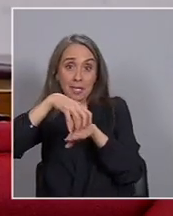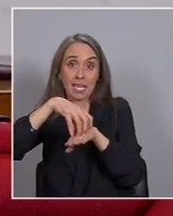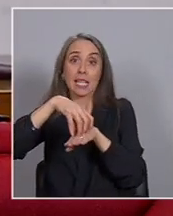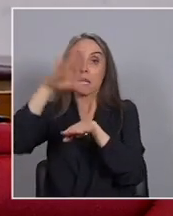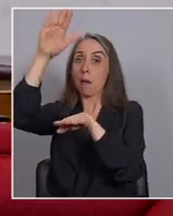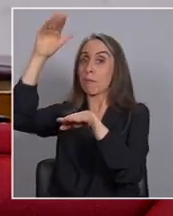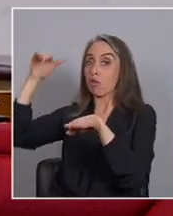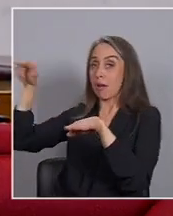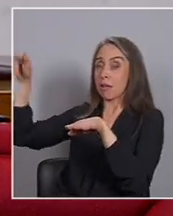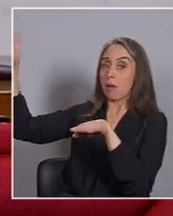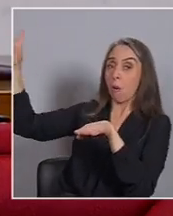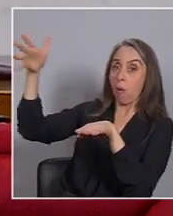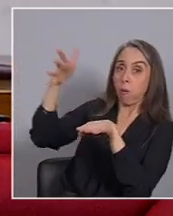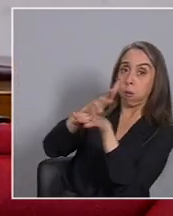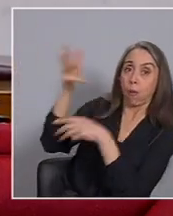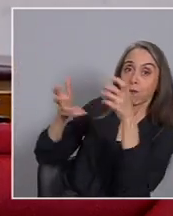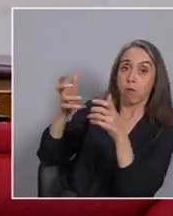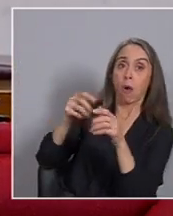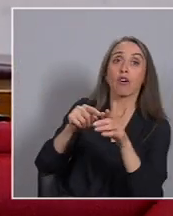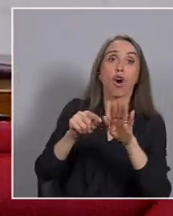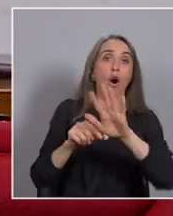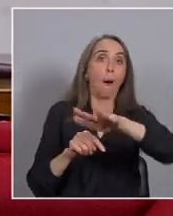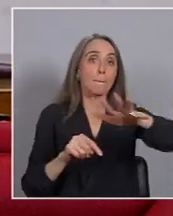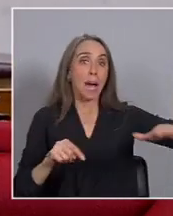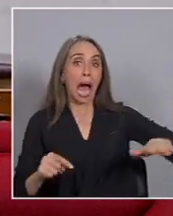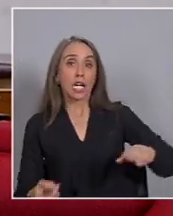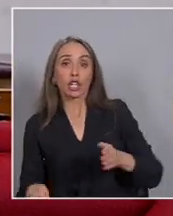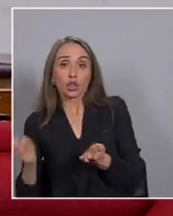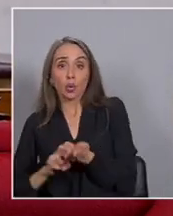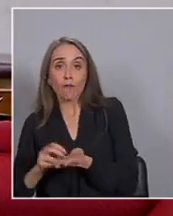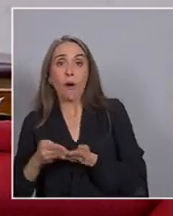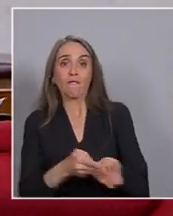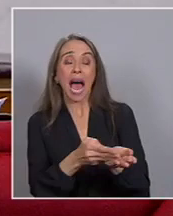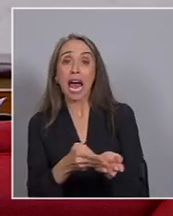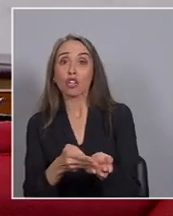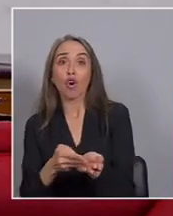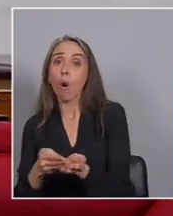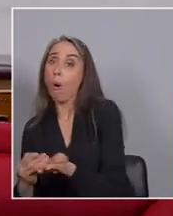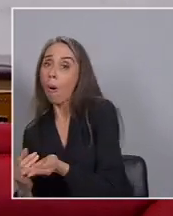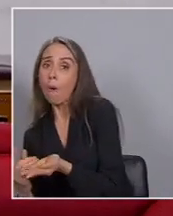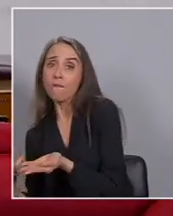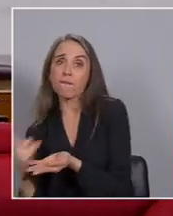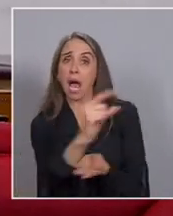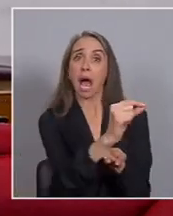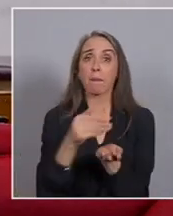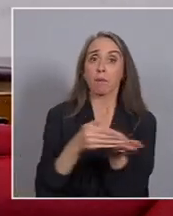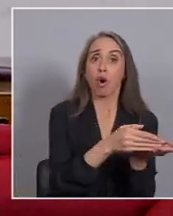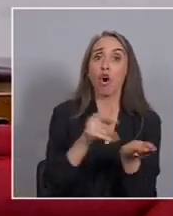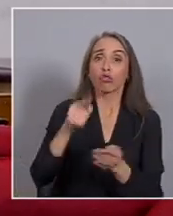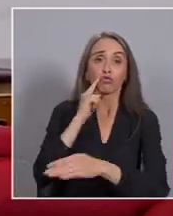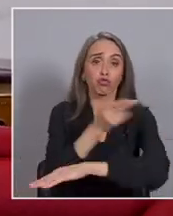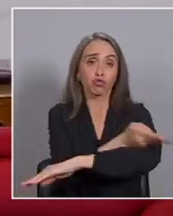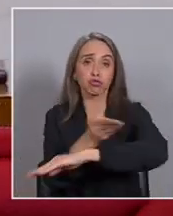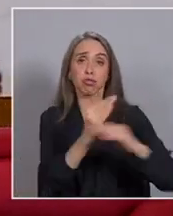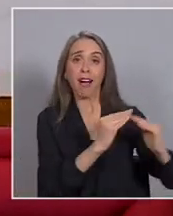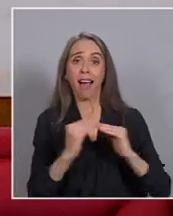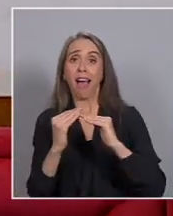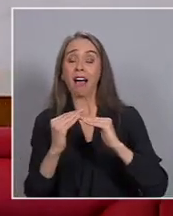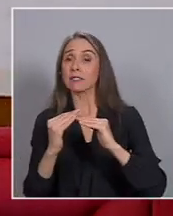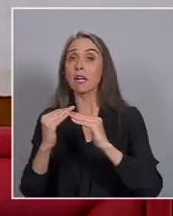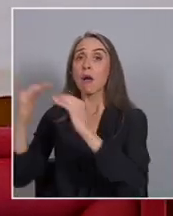improvisados en el momento, muchos de ellos, del incendio que estaba arrasando con su caleta y no les dejaba otra salida?